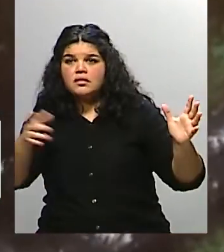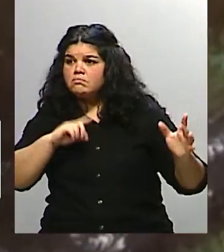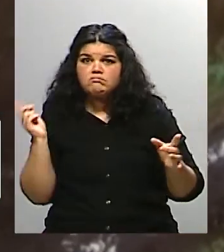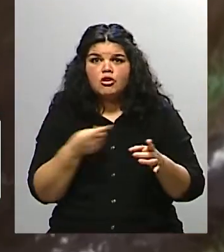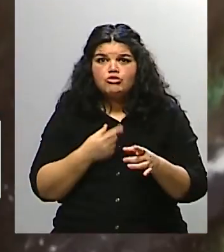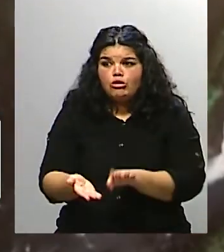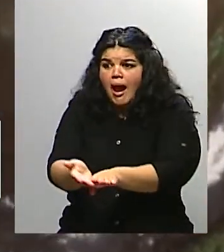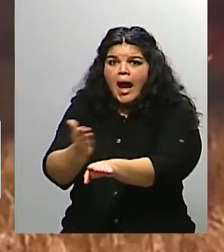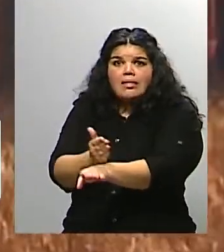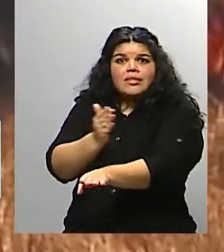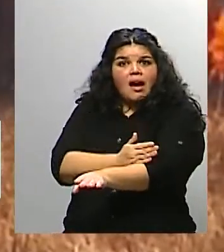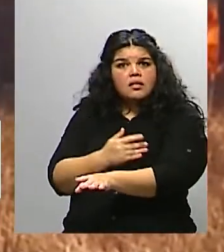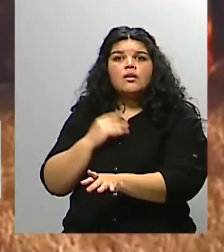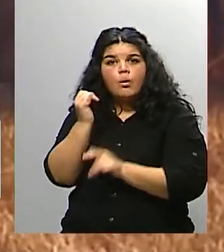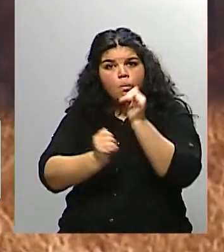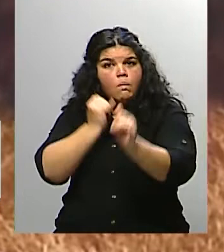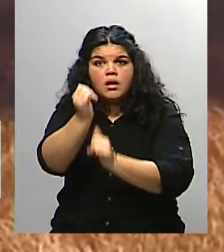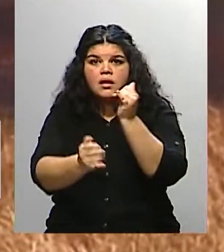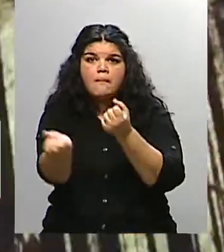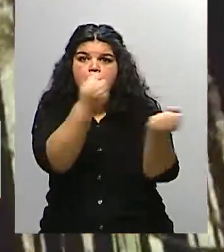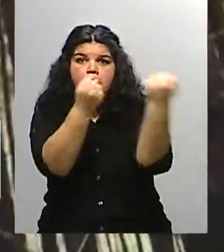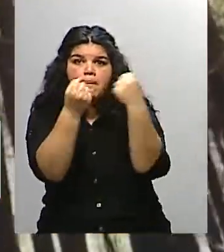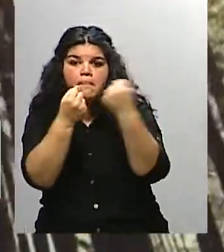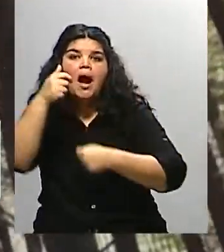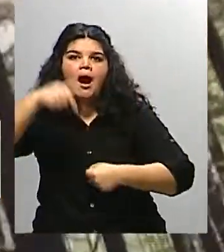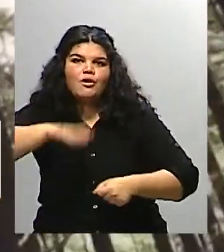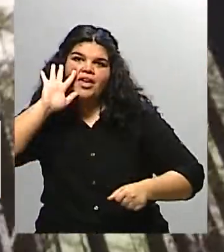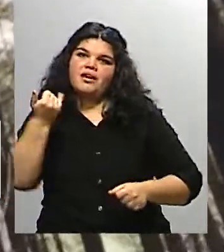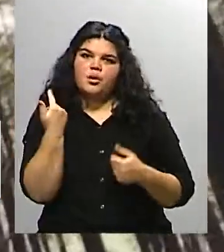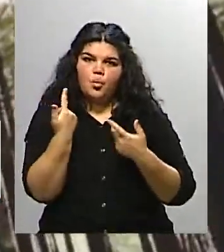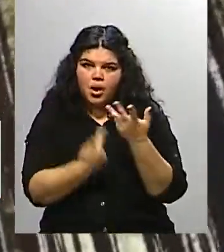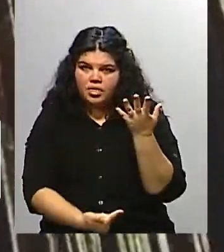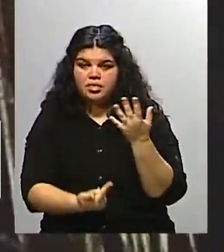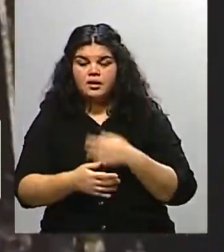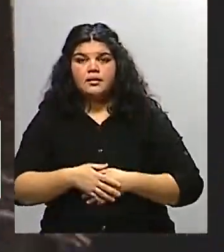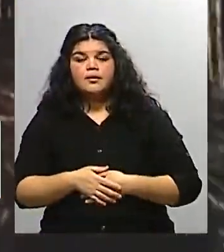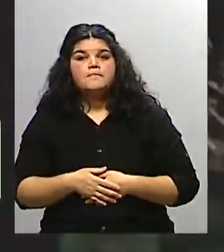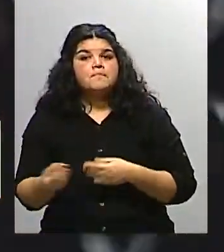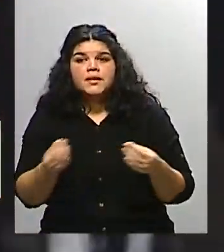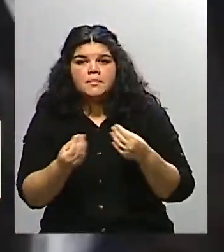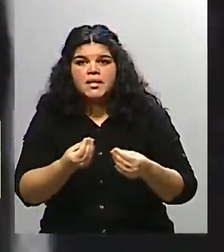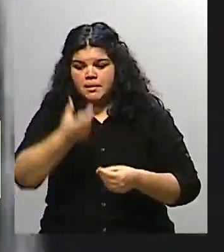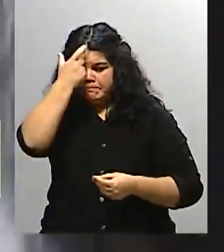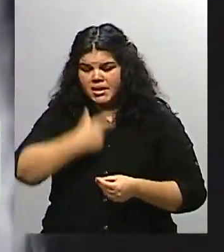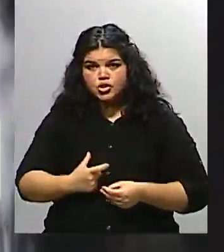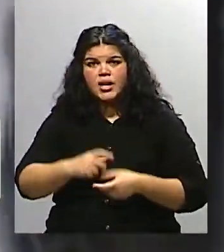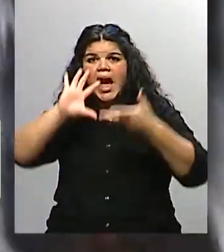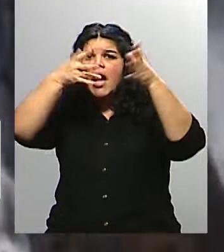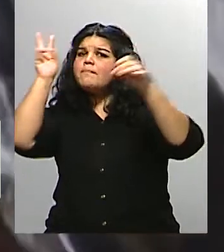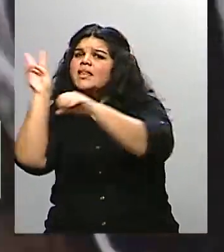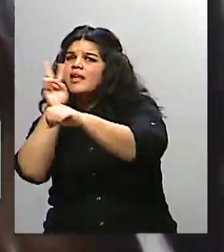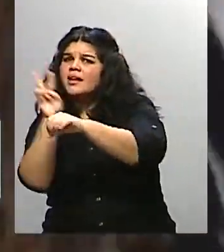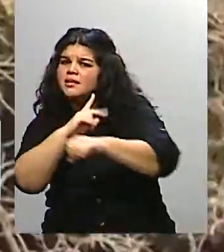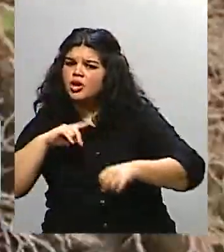deberían ser los ambientalistas quienes pusieran en juego su seguridad, su vida, sino los mismos gobiernos, las